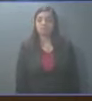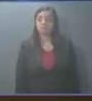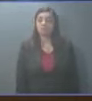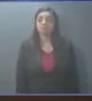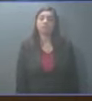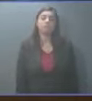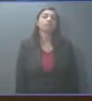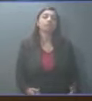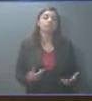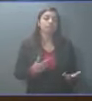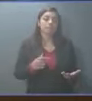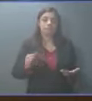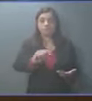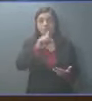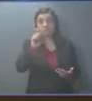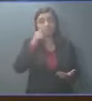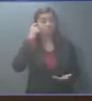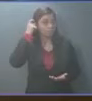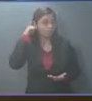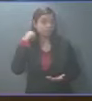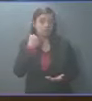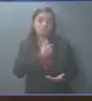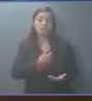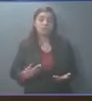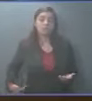Hacía la pregunta, presidente, porque